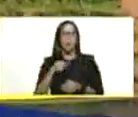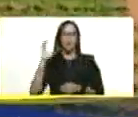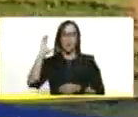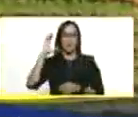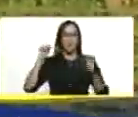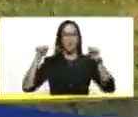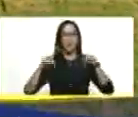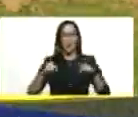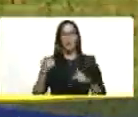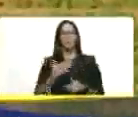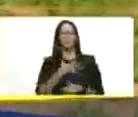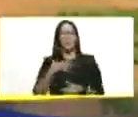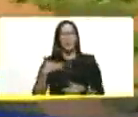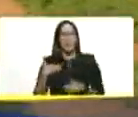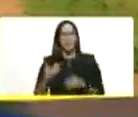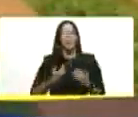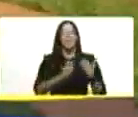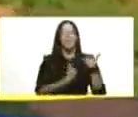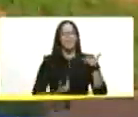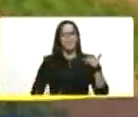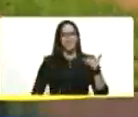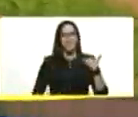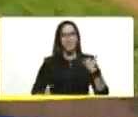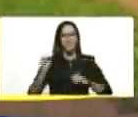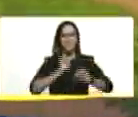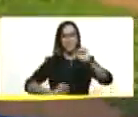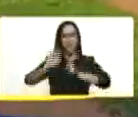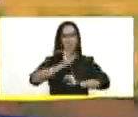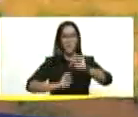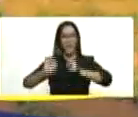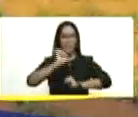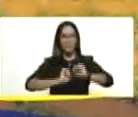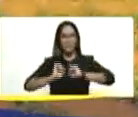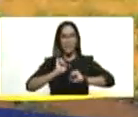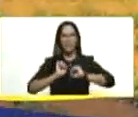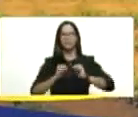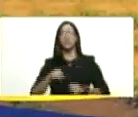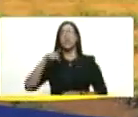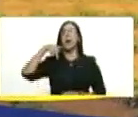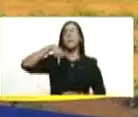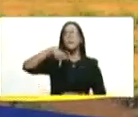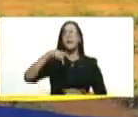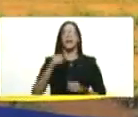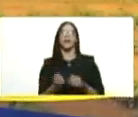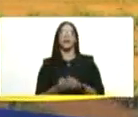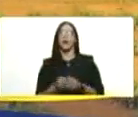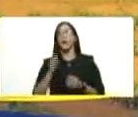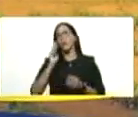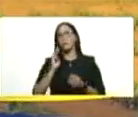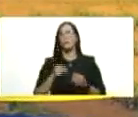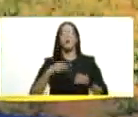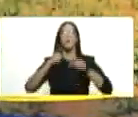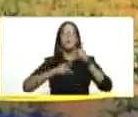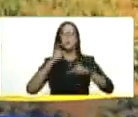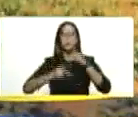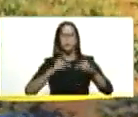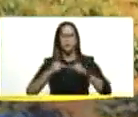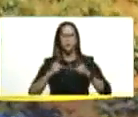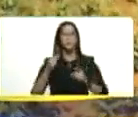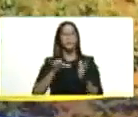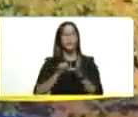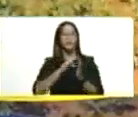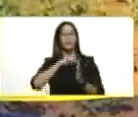hoy queremos, presidente, defender la P de producción, pero una producción donde